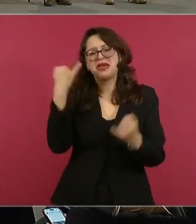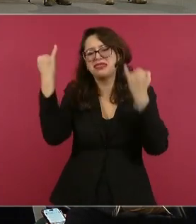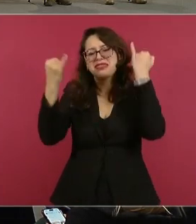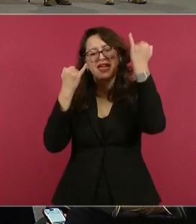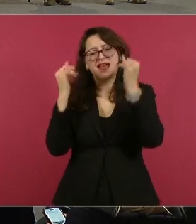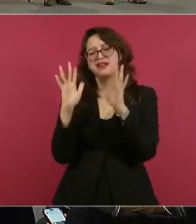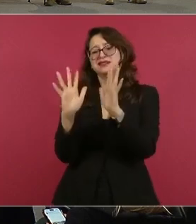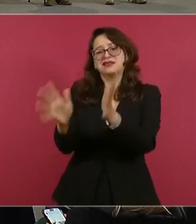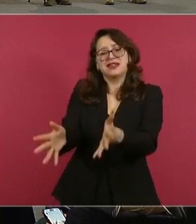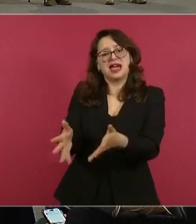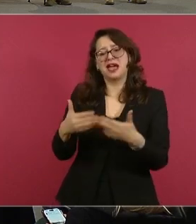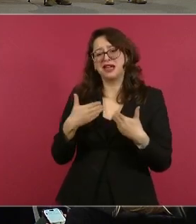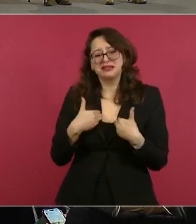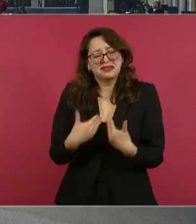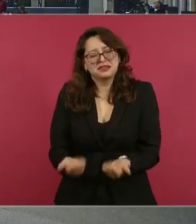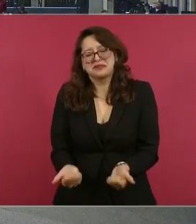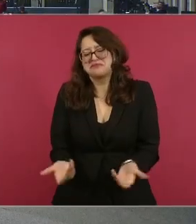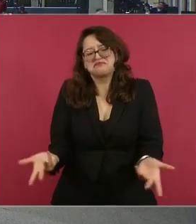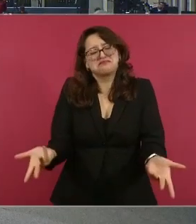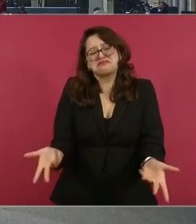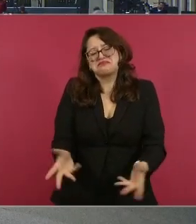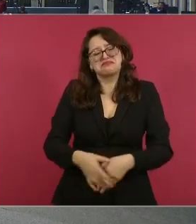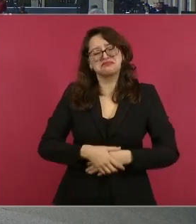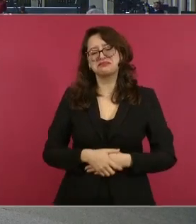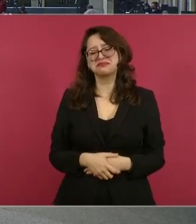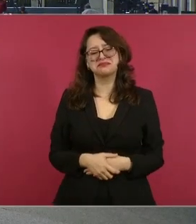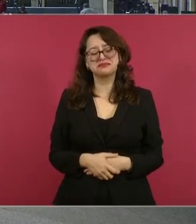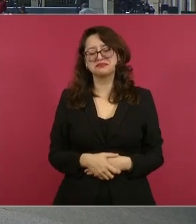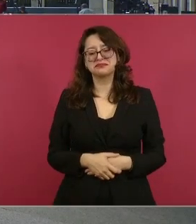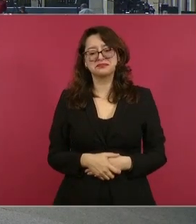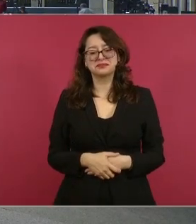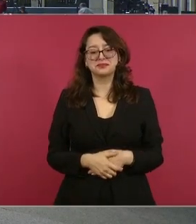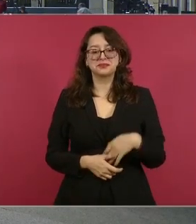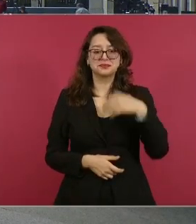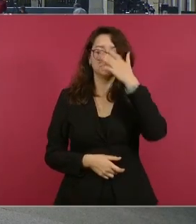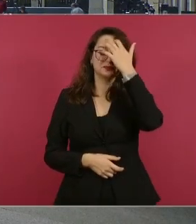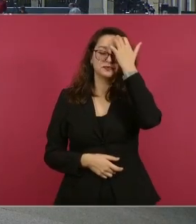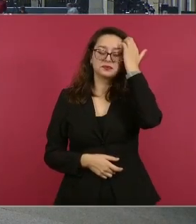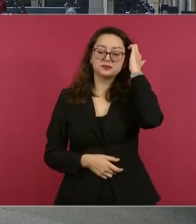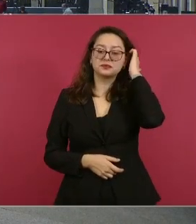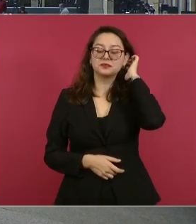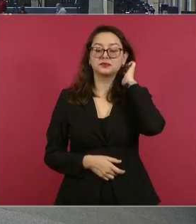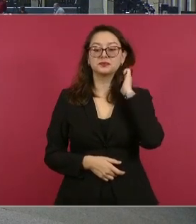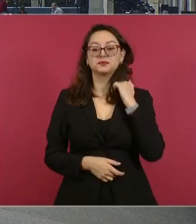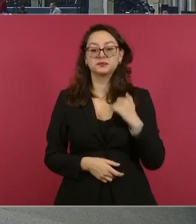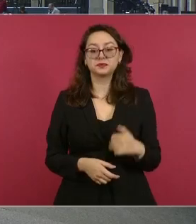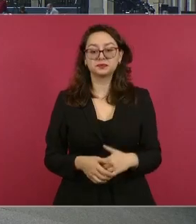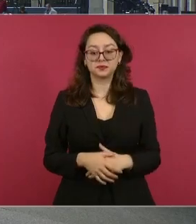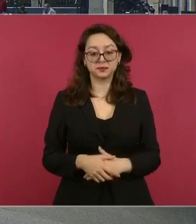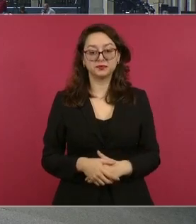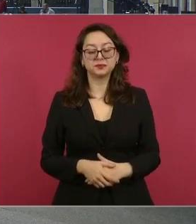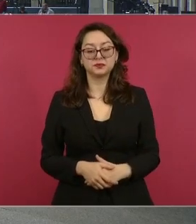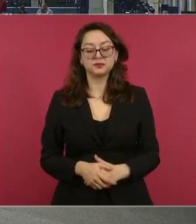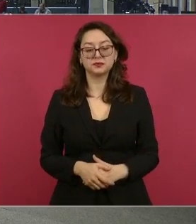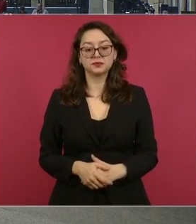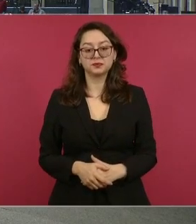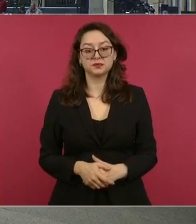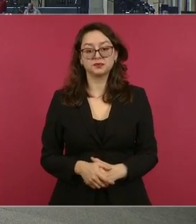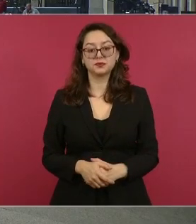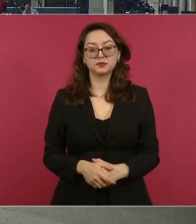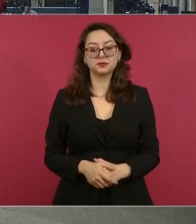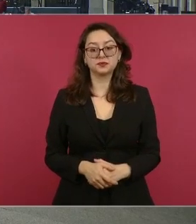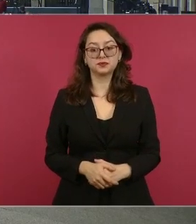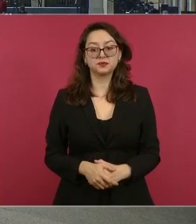No, al contrario. Al contrario. A que les manejen esa información constantemente,